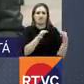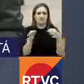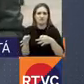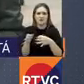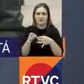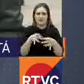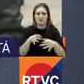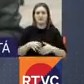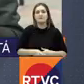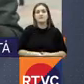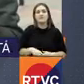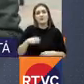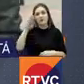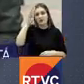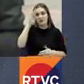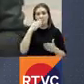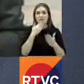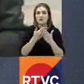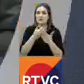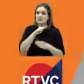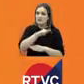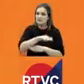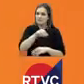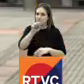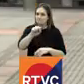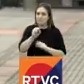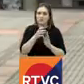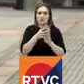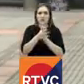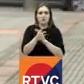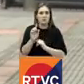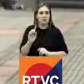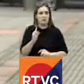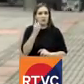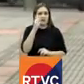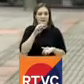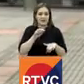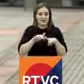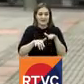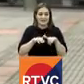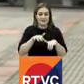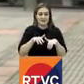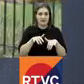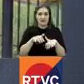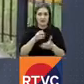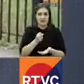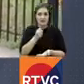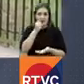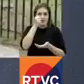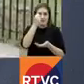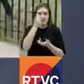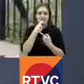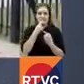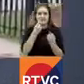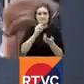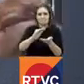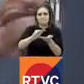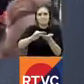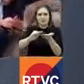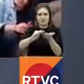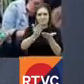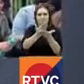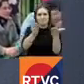Carolina, ¿qué tal? Muy buenas tardes. Lo primero que hay que decir es que el secretario de Hacienda le pidió perdón a los contribuyentes que